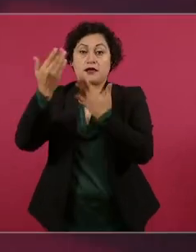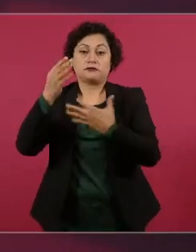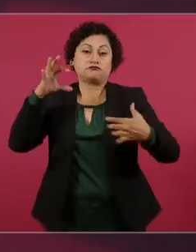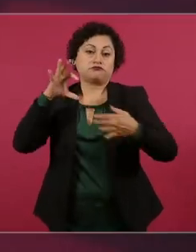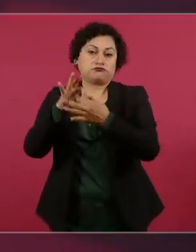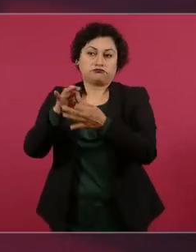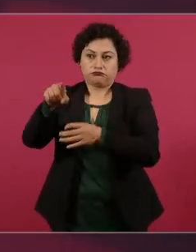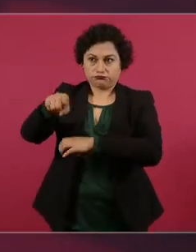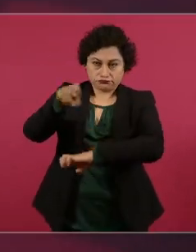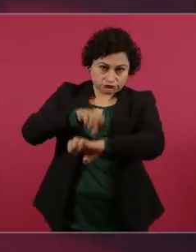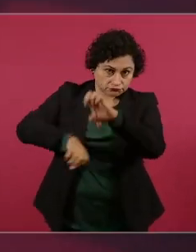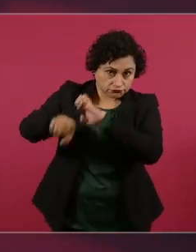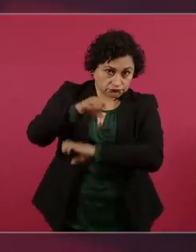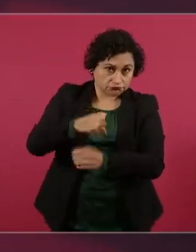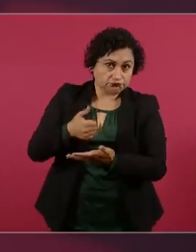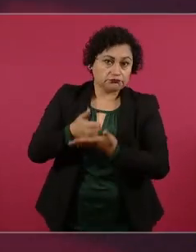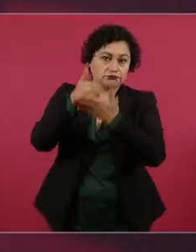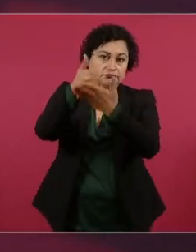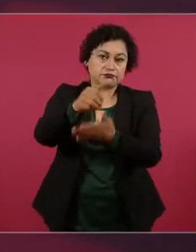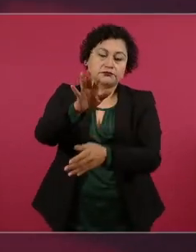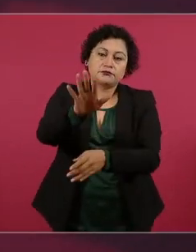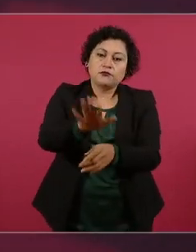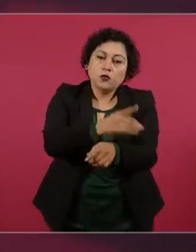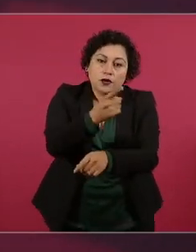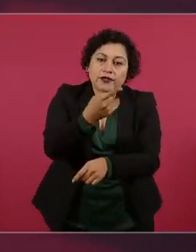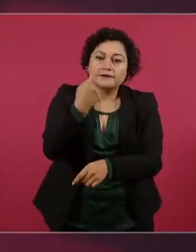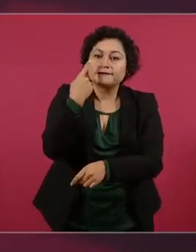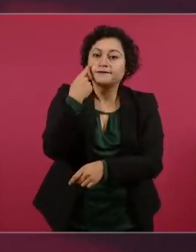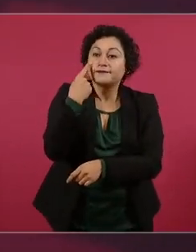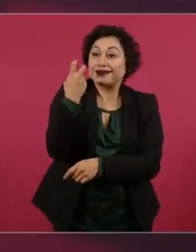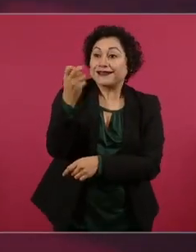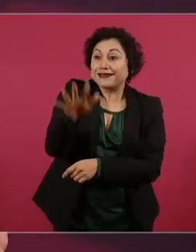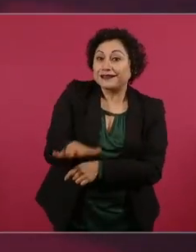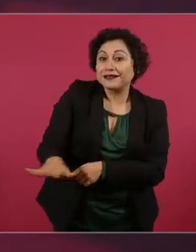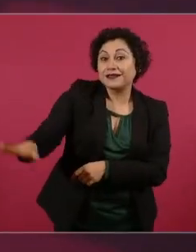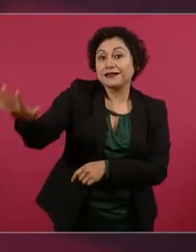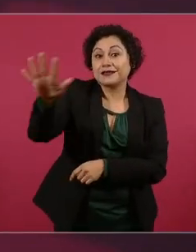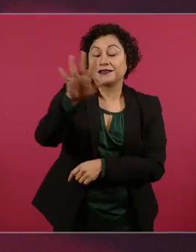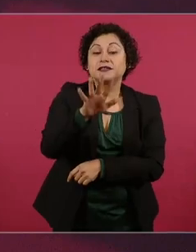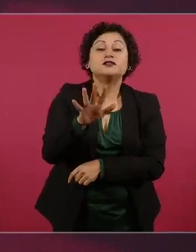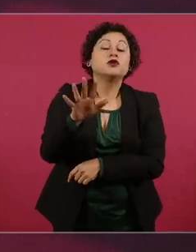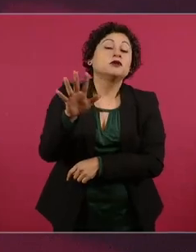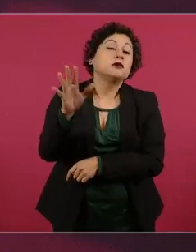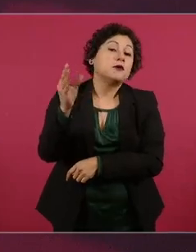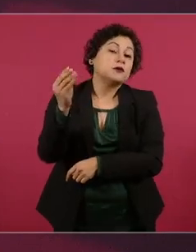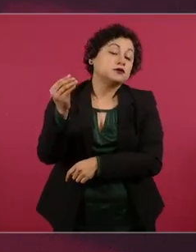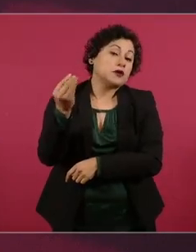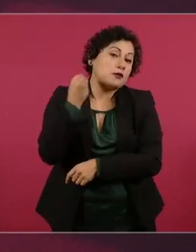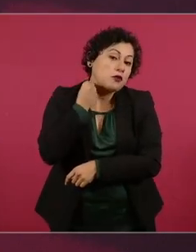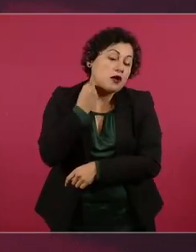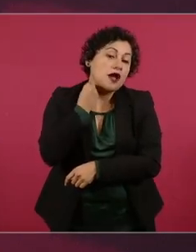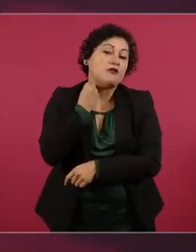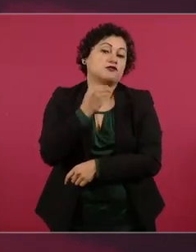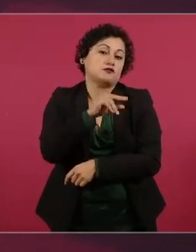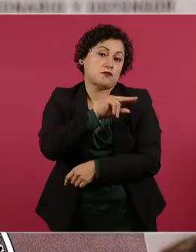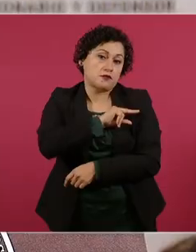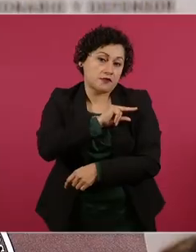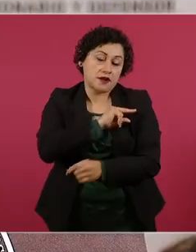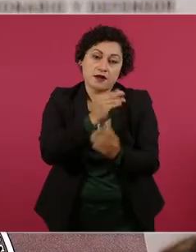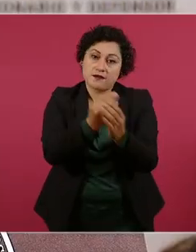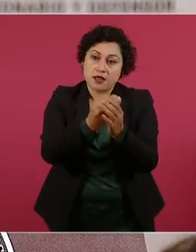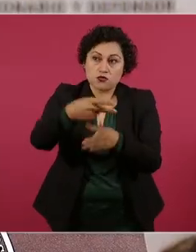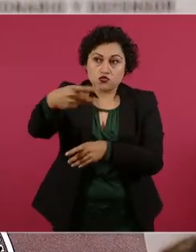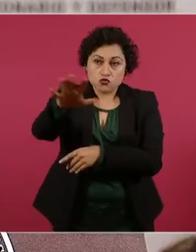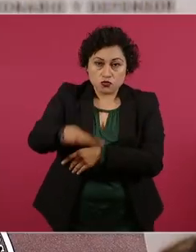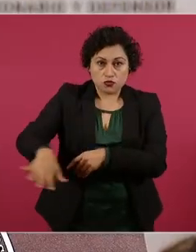elijan, porque repetimos, son privados, son totalmente ajenos a la autoridad en materia, es decir,